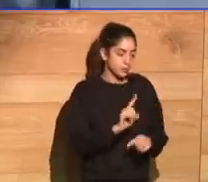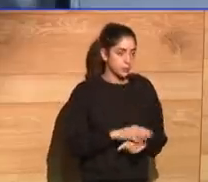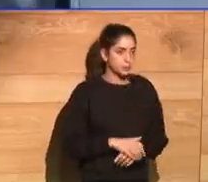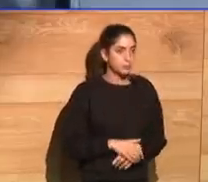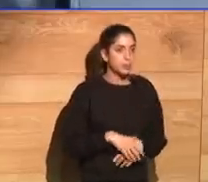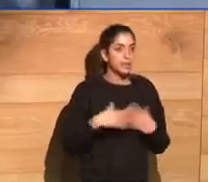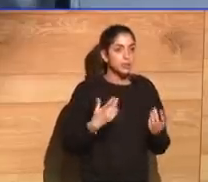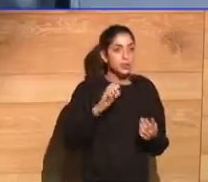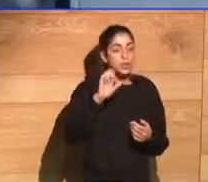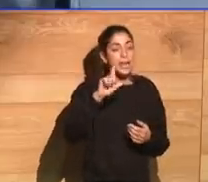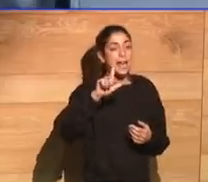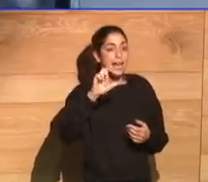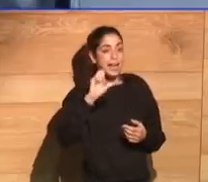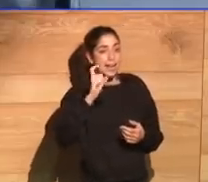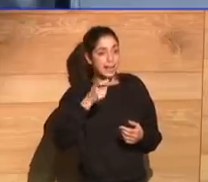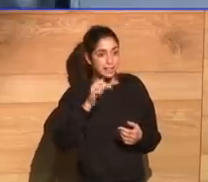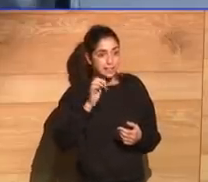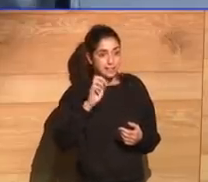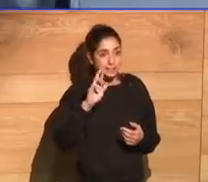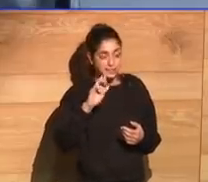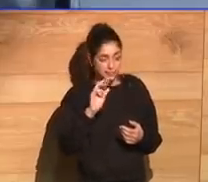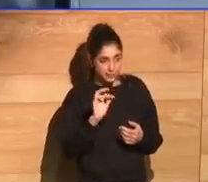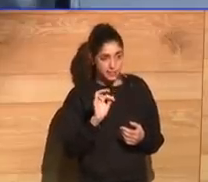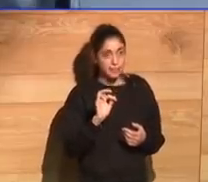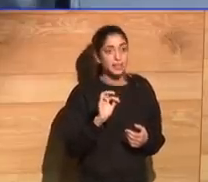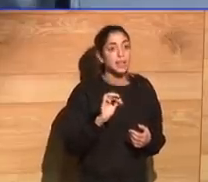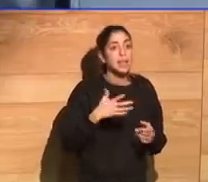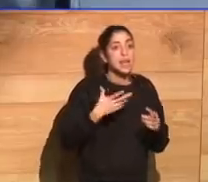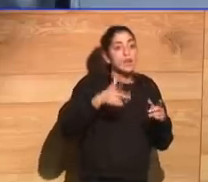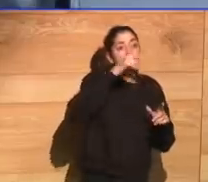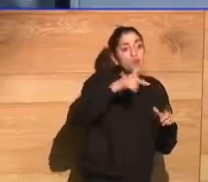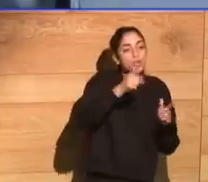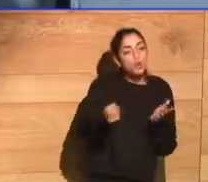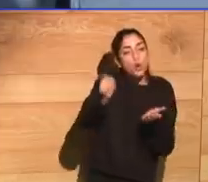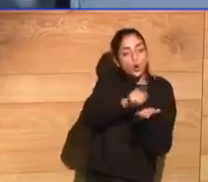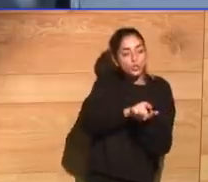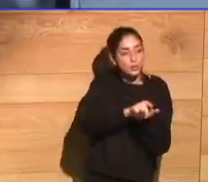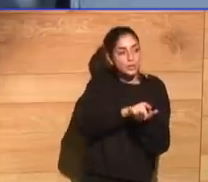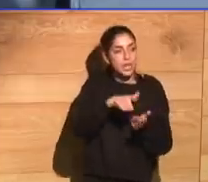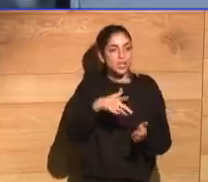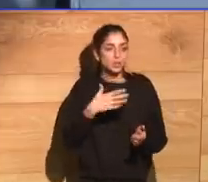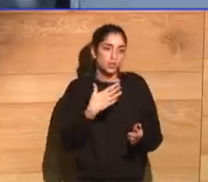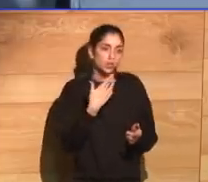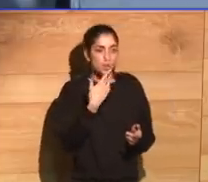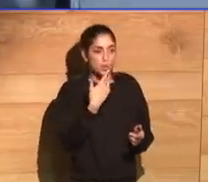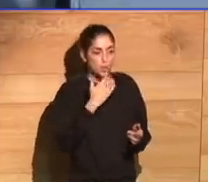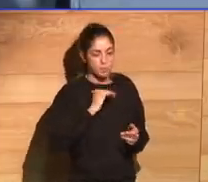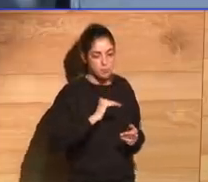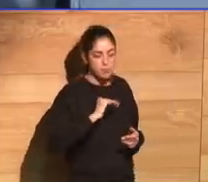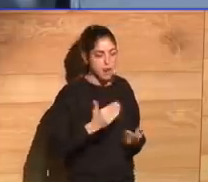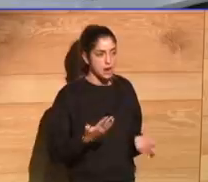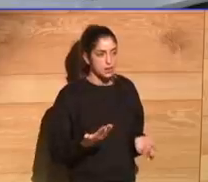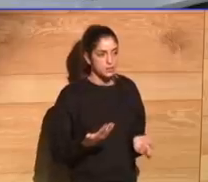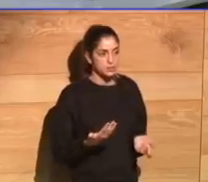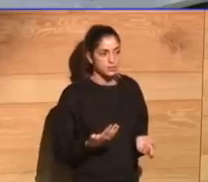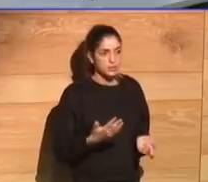Lester rerodando material ya perfectamente rodado para poder llegar al 50% y pico del material. Es humillante eso, ¿no? O sea, tú ponte en la piel de Richard